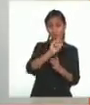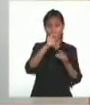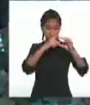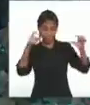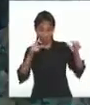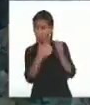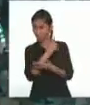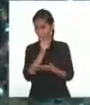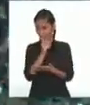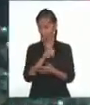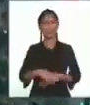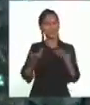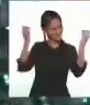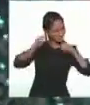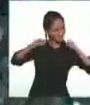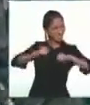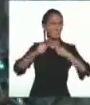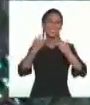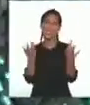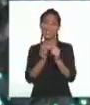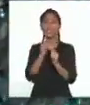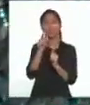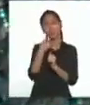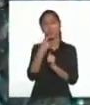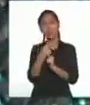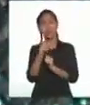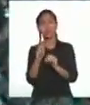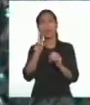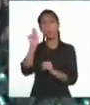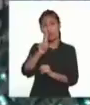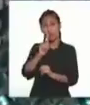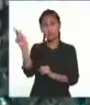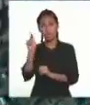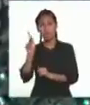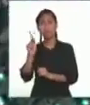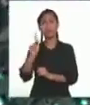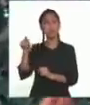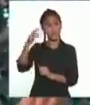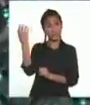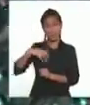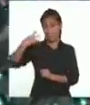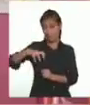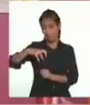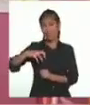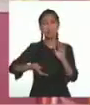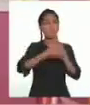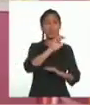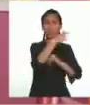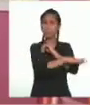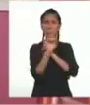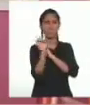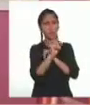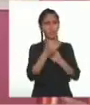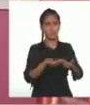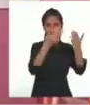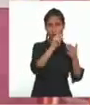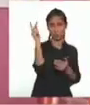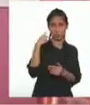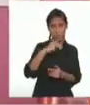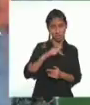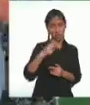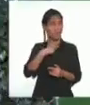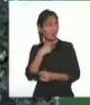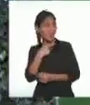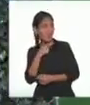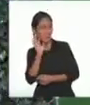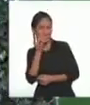otro país. Es cierto, Edwin. Si pides 1 kilo de manzanas, te van a dar la misma cantidad a donde vayas. ¡Qué rico! Las manzanas son mi fruta